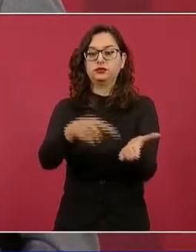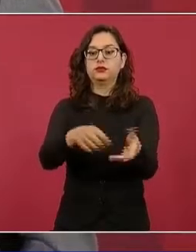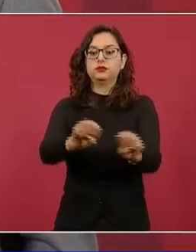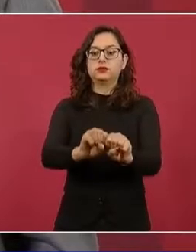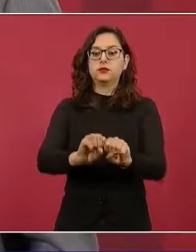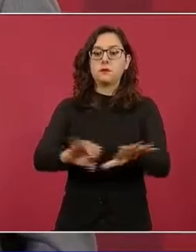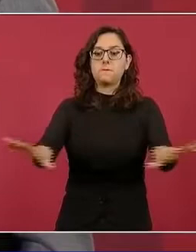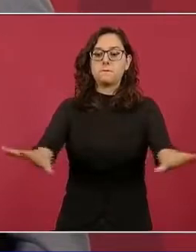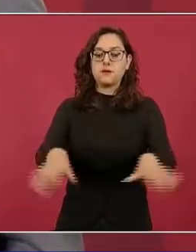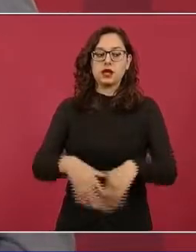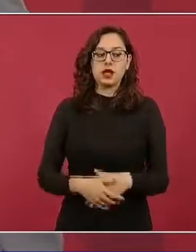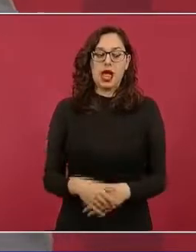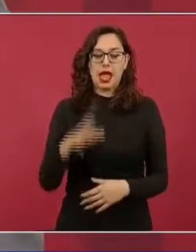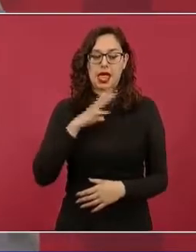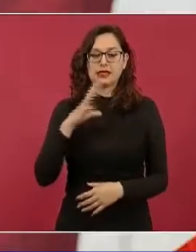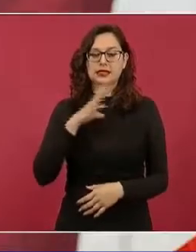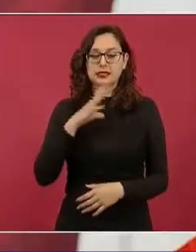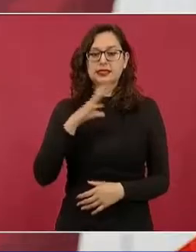y en